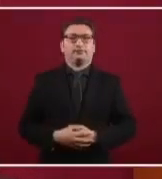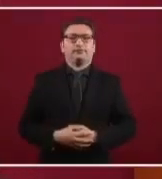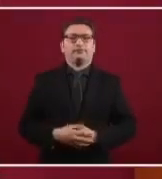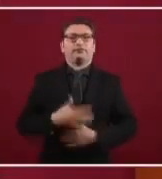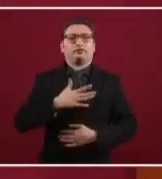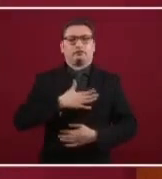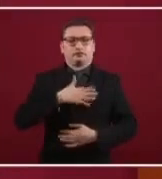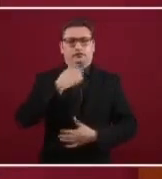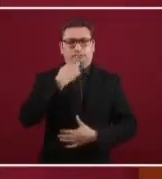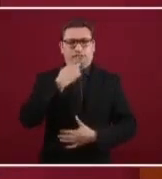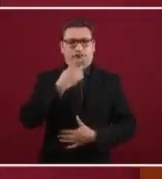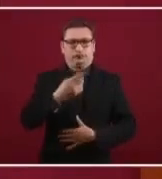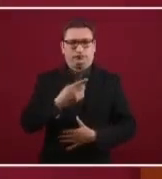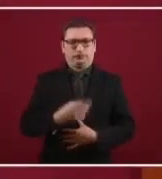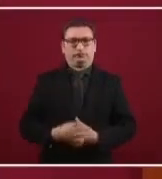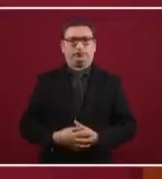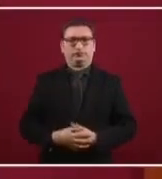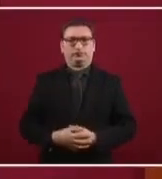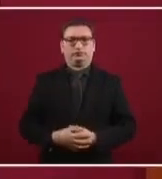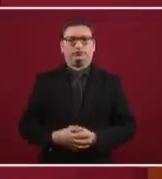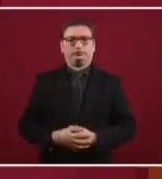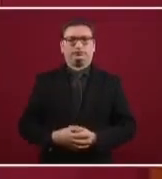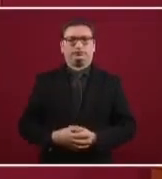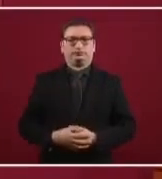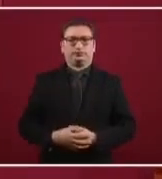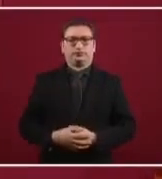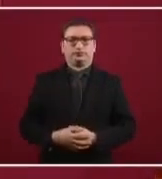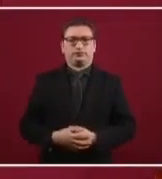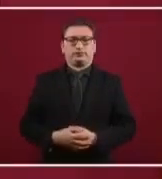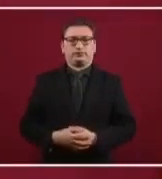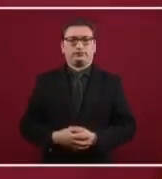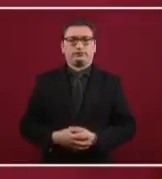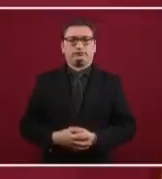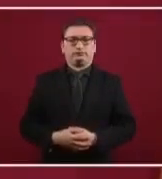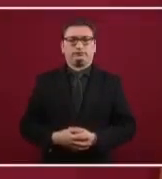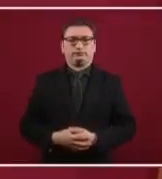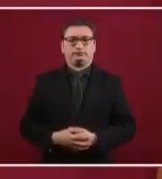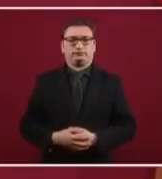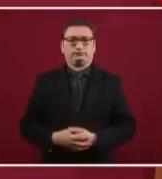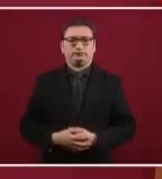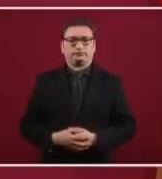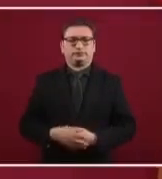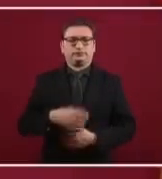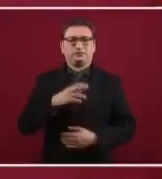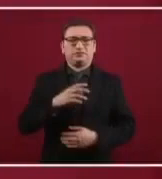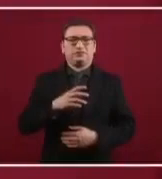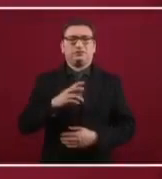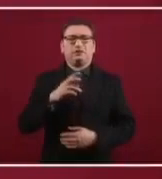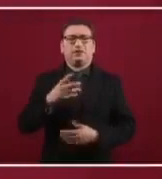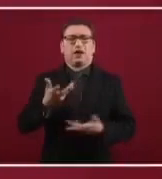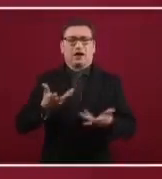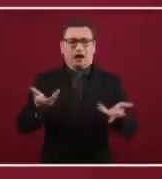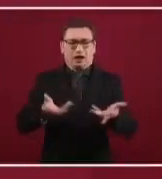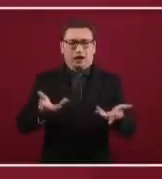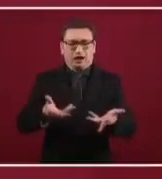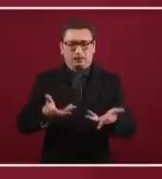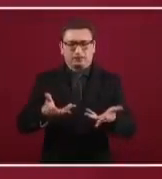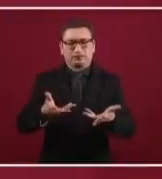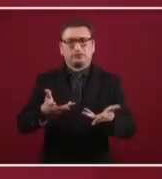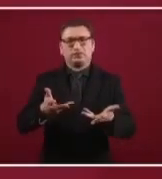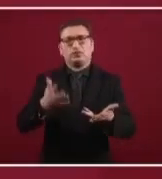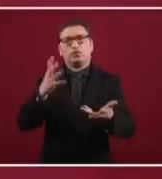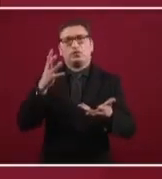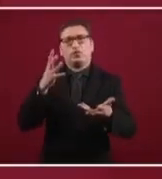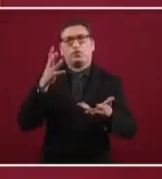de que considerábamos que era mejor ver hacia adelante que